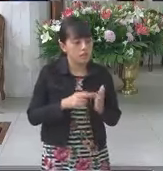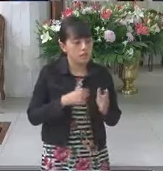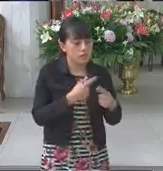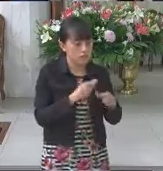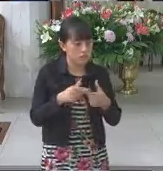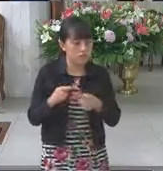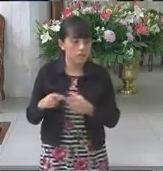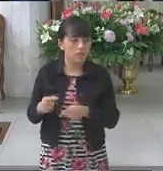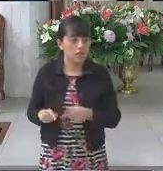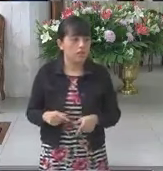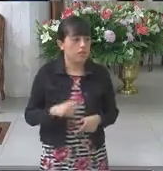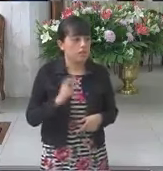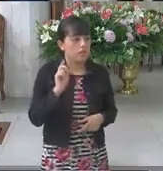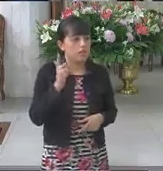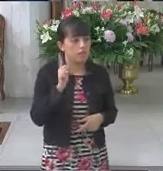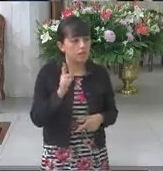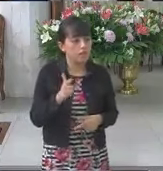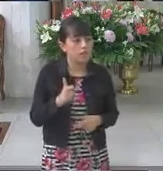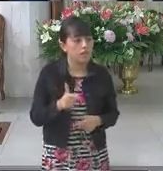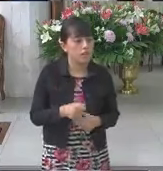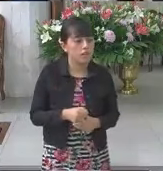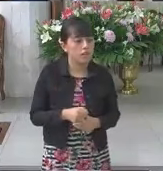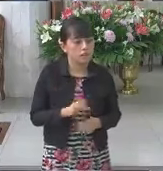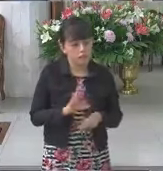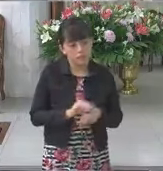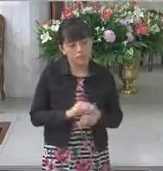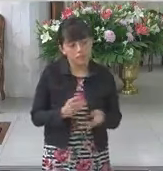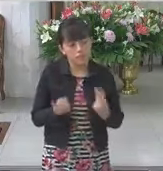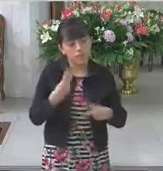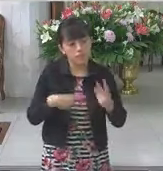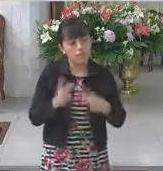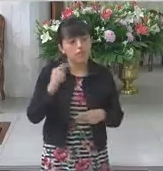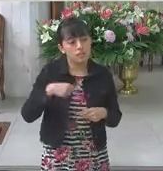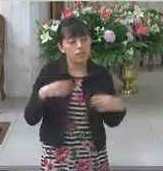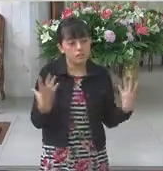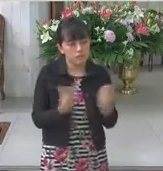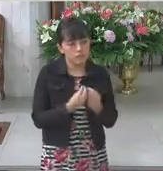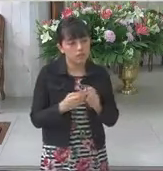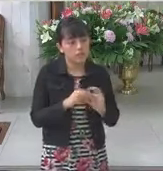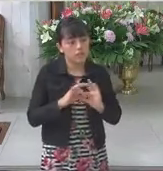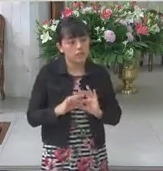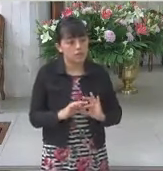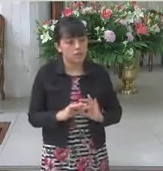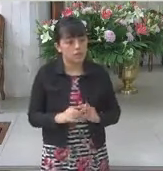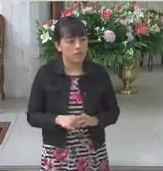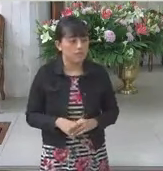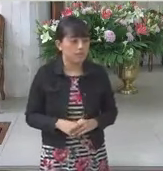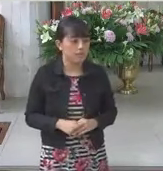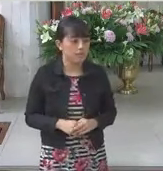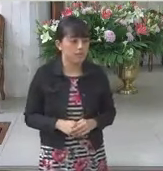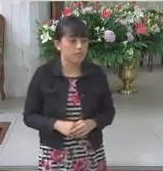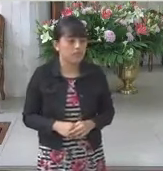y glorificando el nombre del Señor gracias hermana yolita están enteradas hermanas